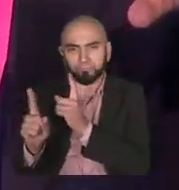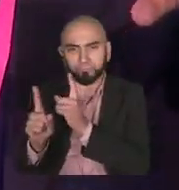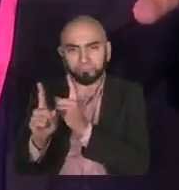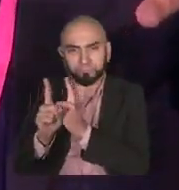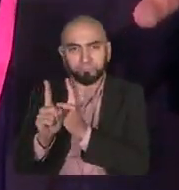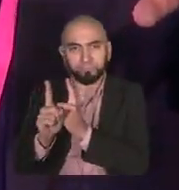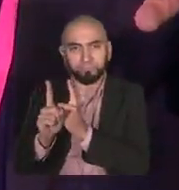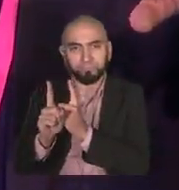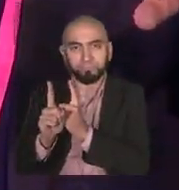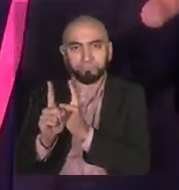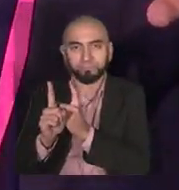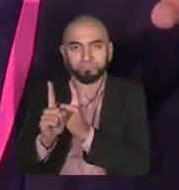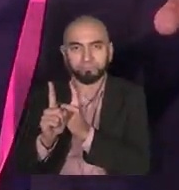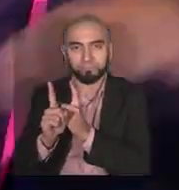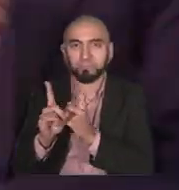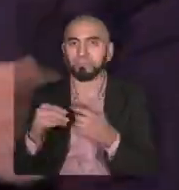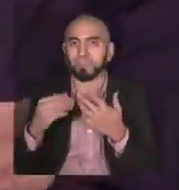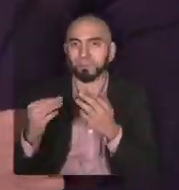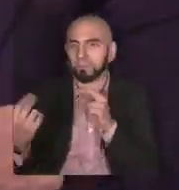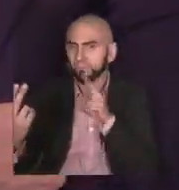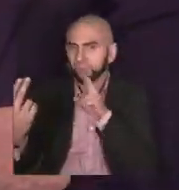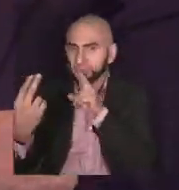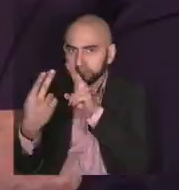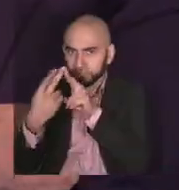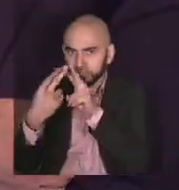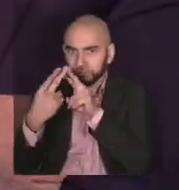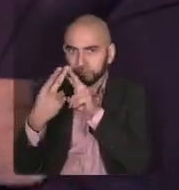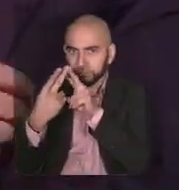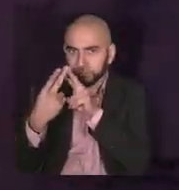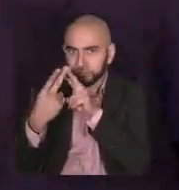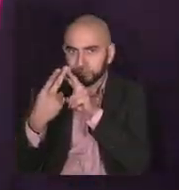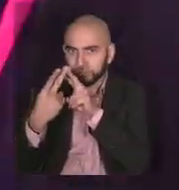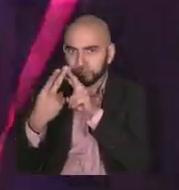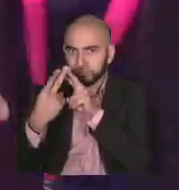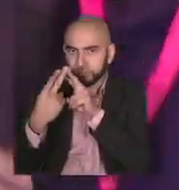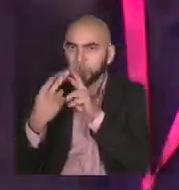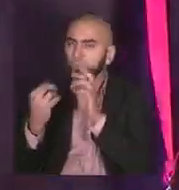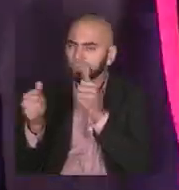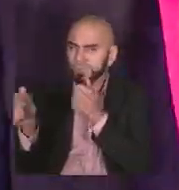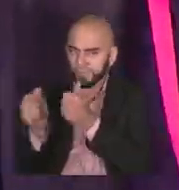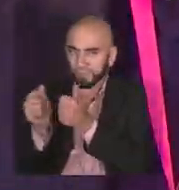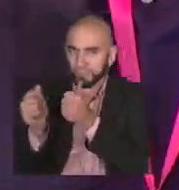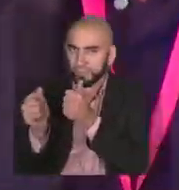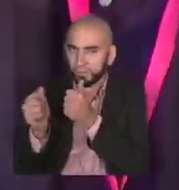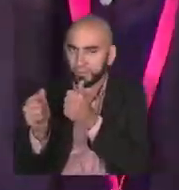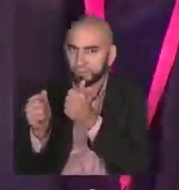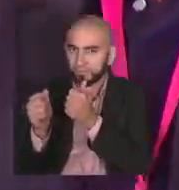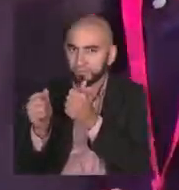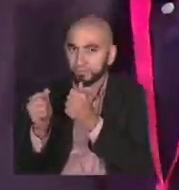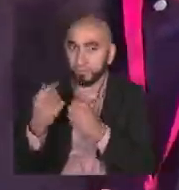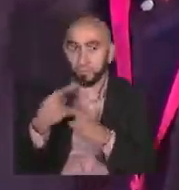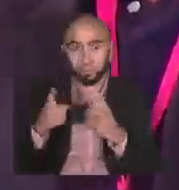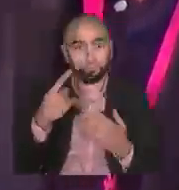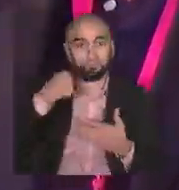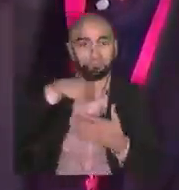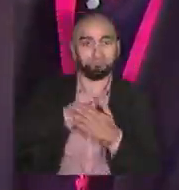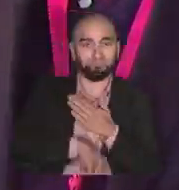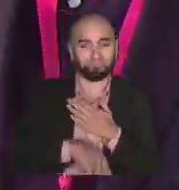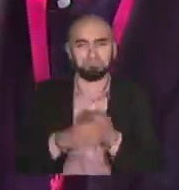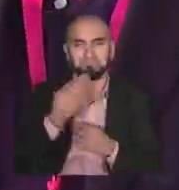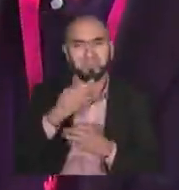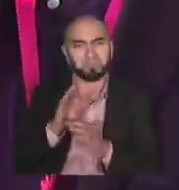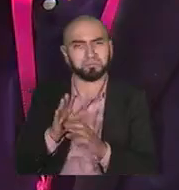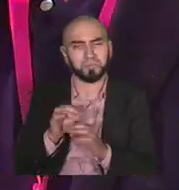para se miran mutuamente, te mantienen cerca. Los introvertidos prefieren tomar un paso